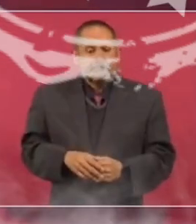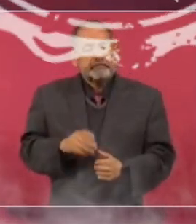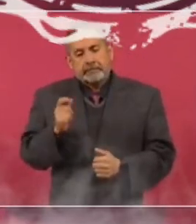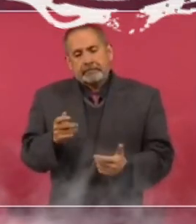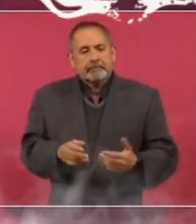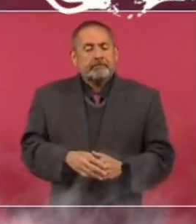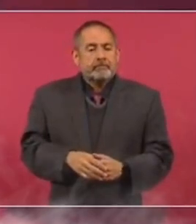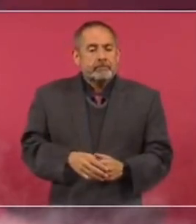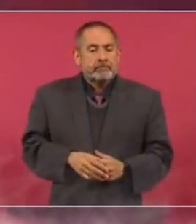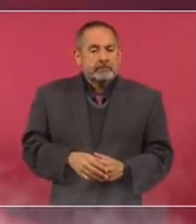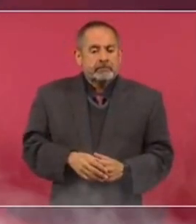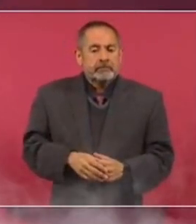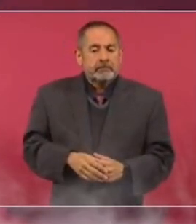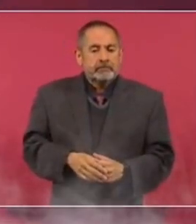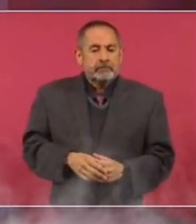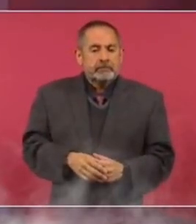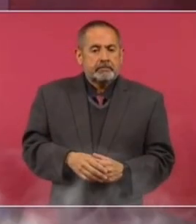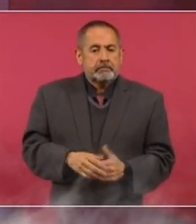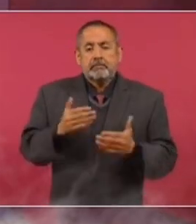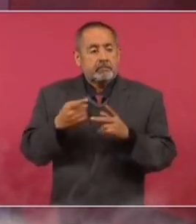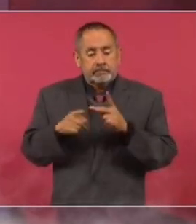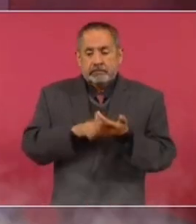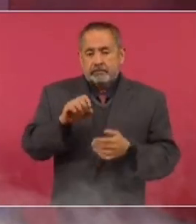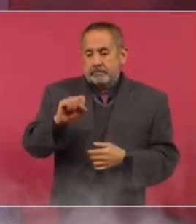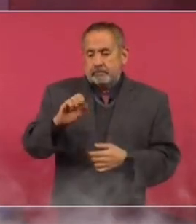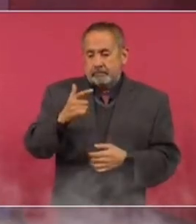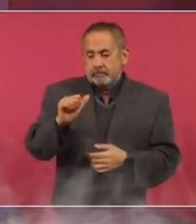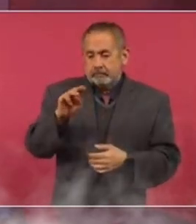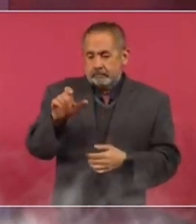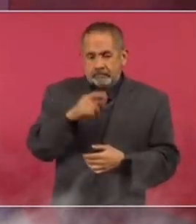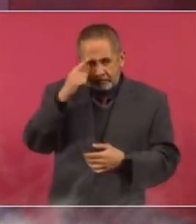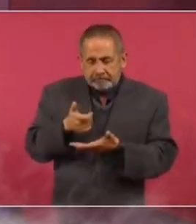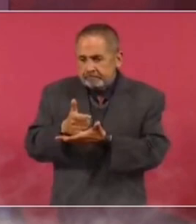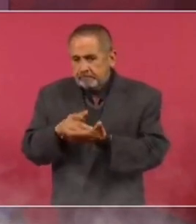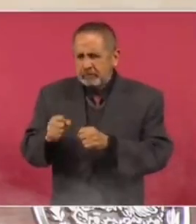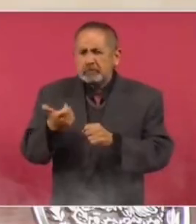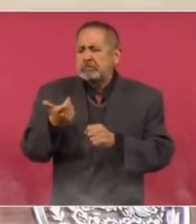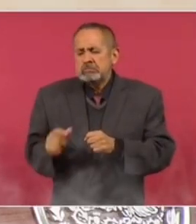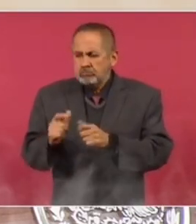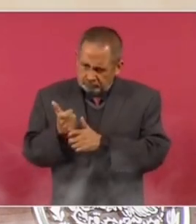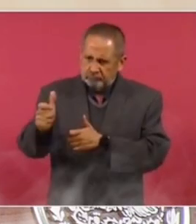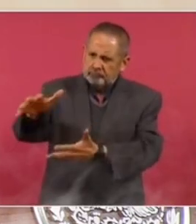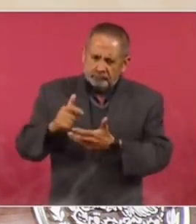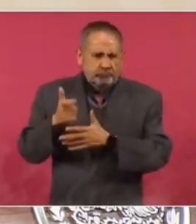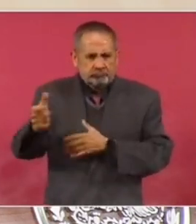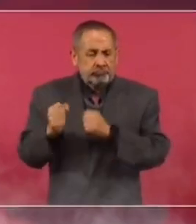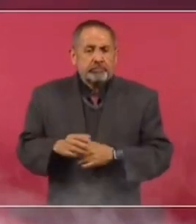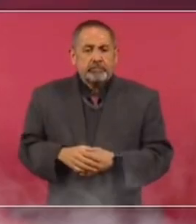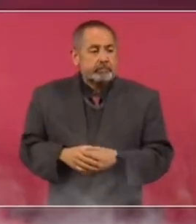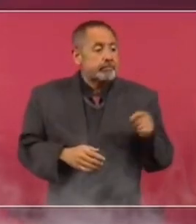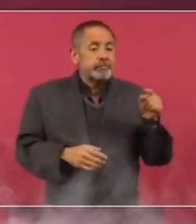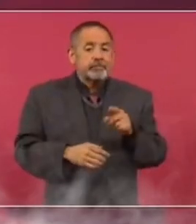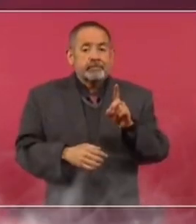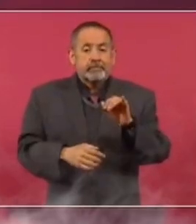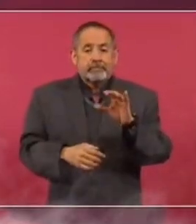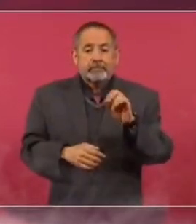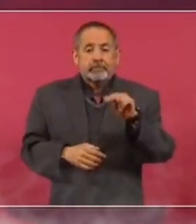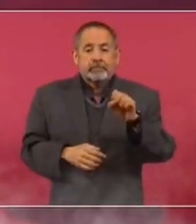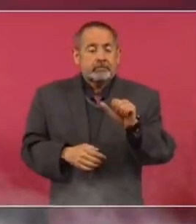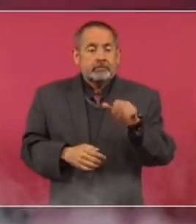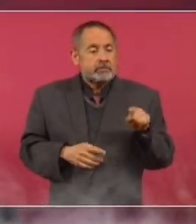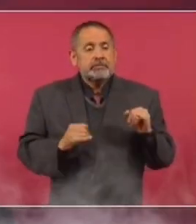Entonces, ahora iniciamos con lo de Segalmex con el propósito de fijar precios de garantía. Y llega a Diconsa y a